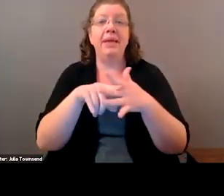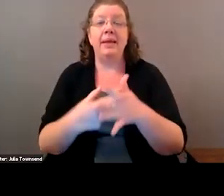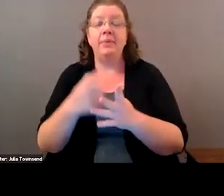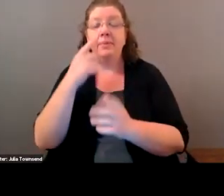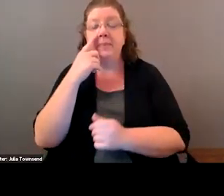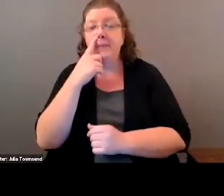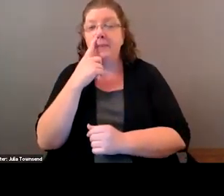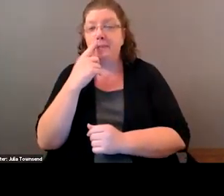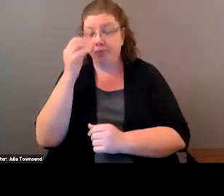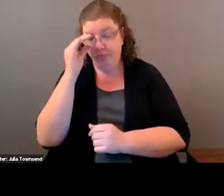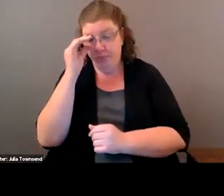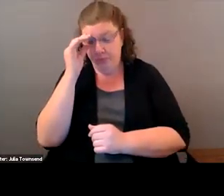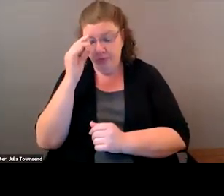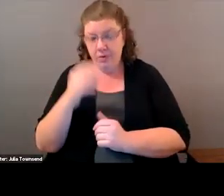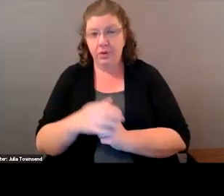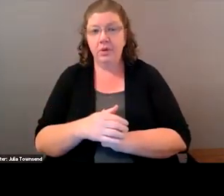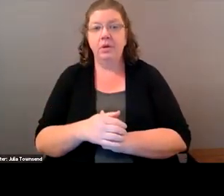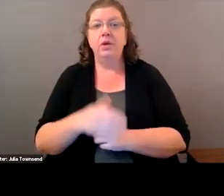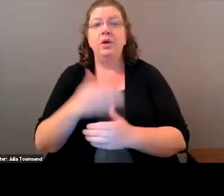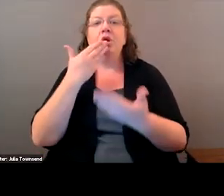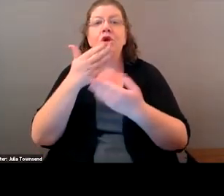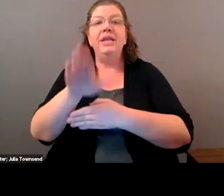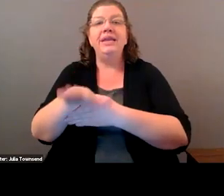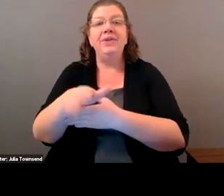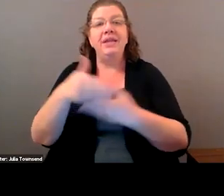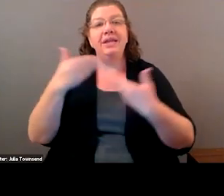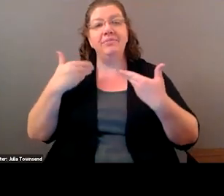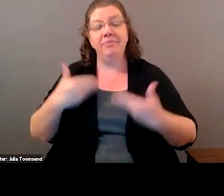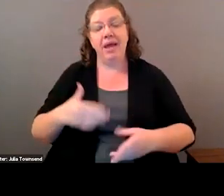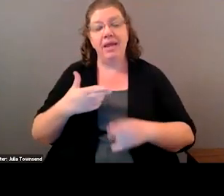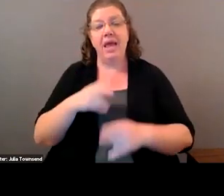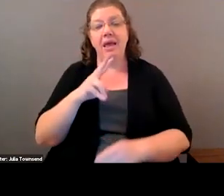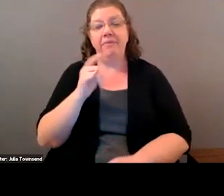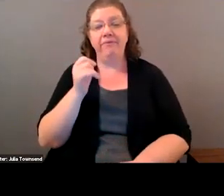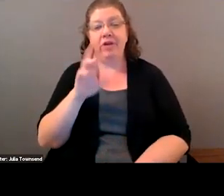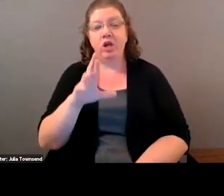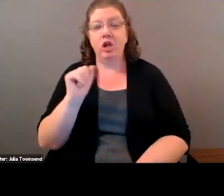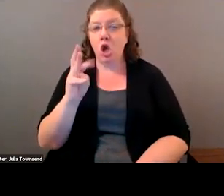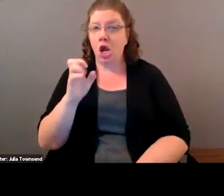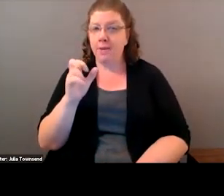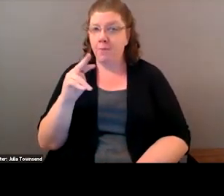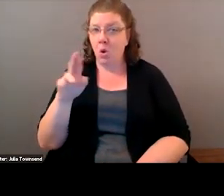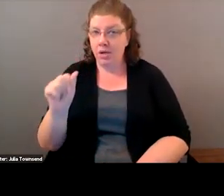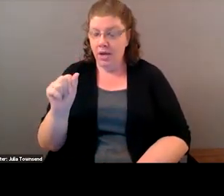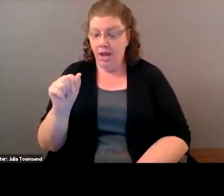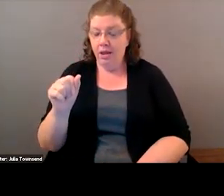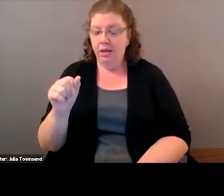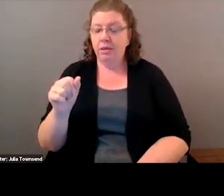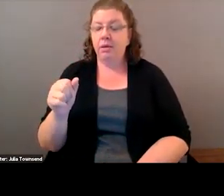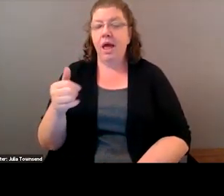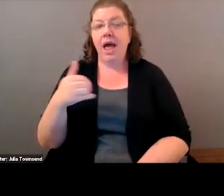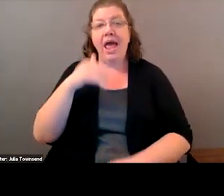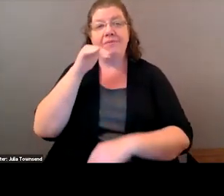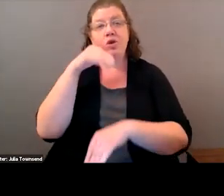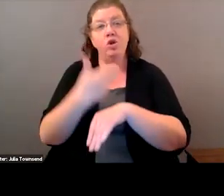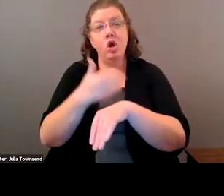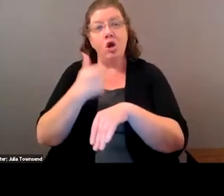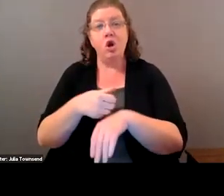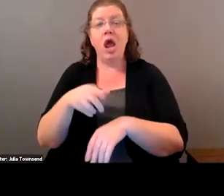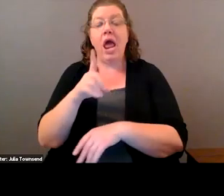buenas noches mi nombre es víctor carmona tengo una una hija en la escuela dos pueblos soy miembro